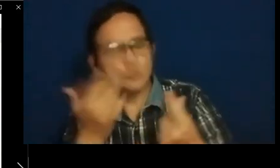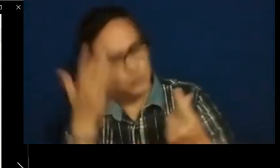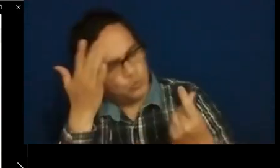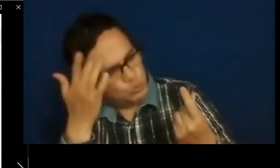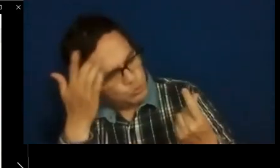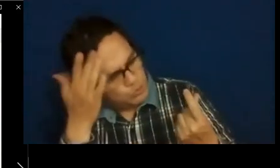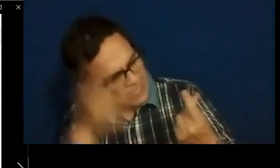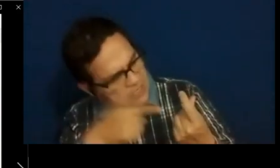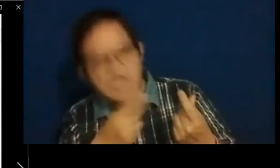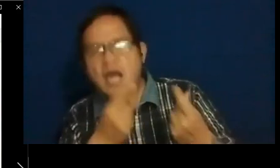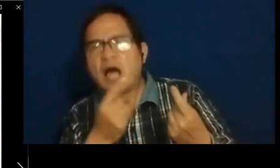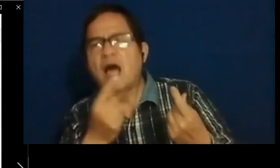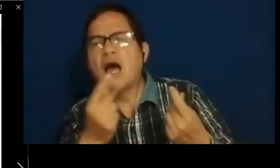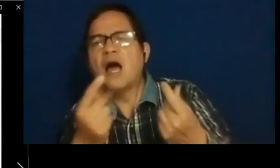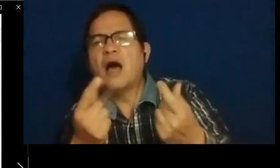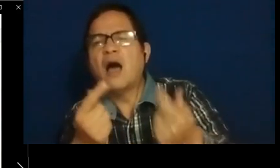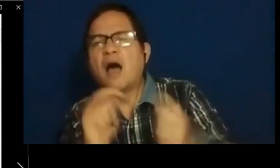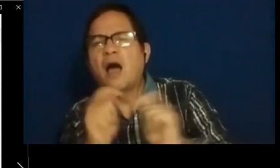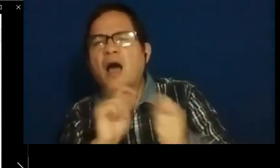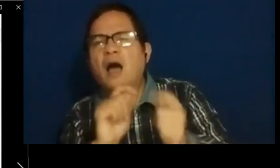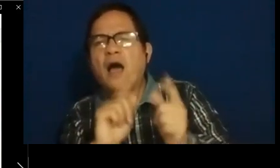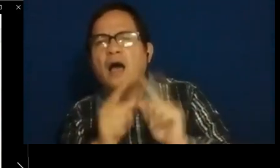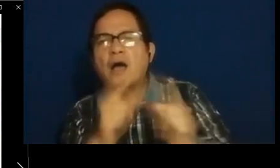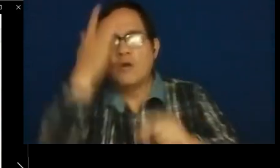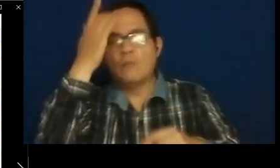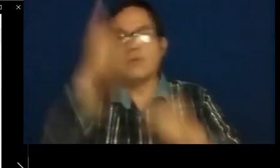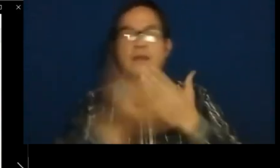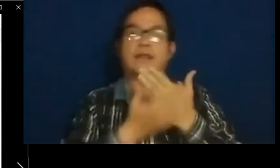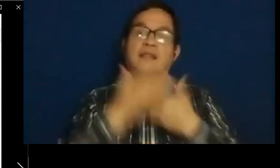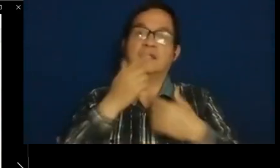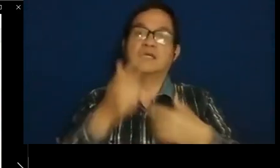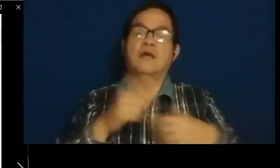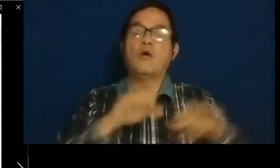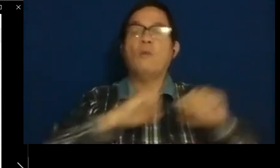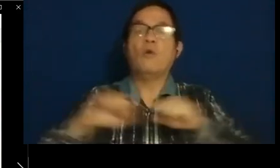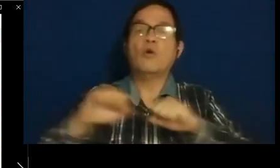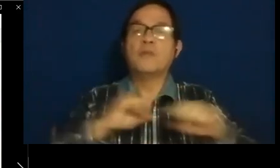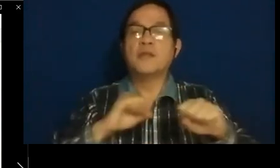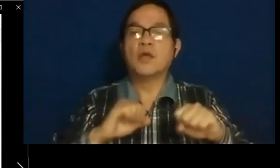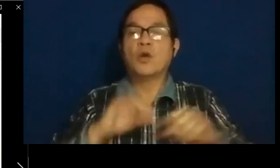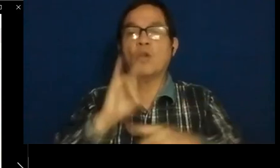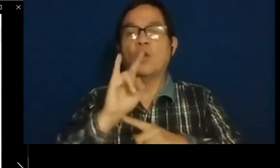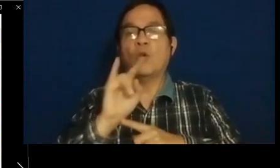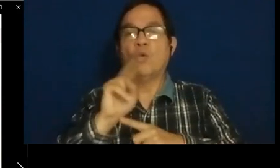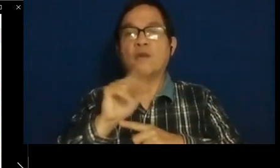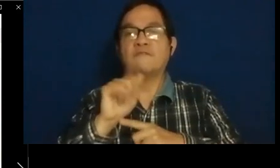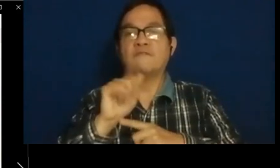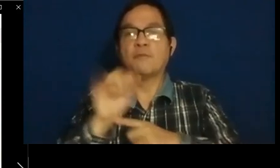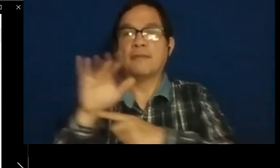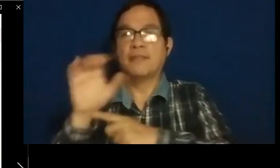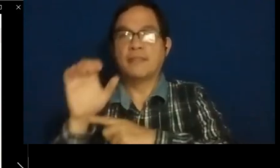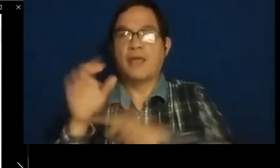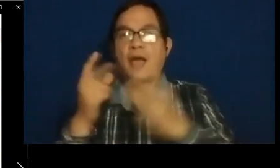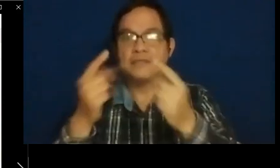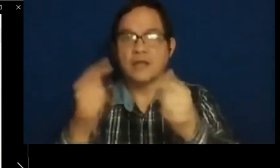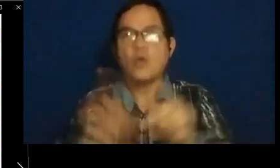ejercicio es un movimiento uniformemente acelerado. Uniformemente acelerado significa que la